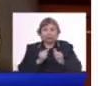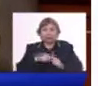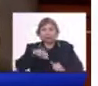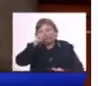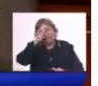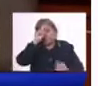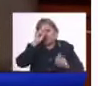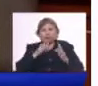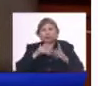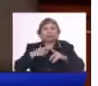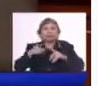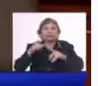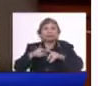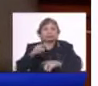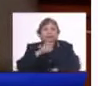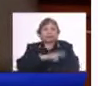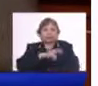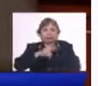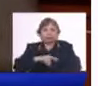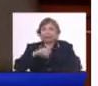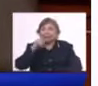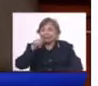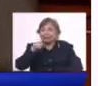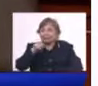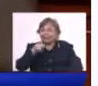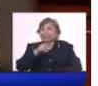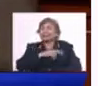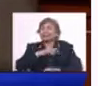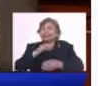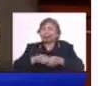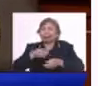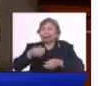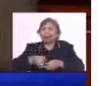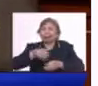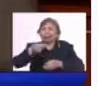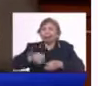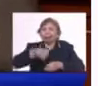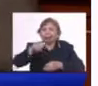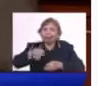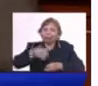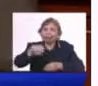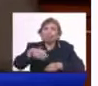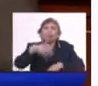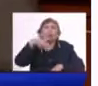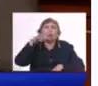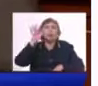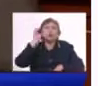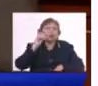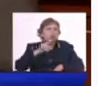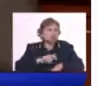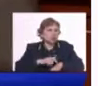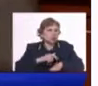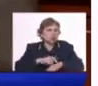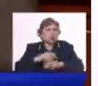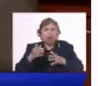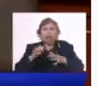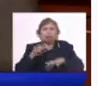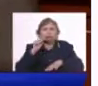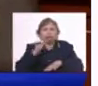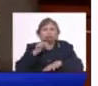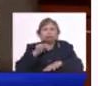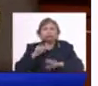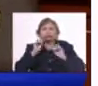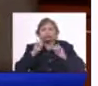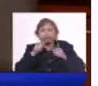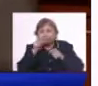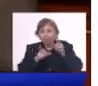peruanos en diferentes regiones. Esas regiones han sido postergadas durante mucho tiempo y ha ido sembrando,